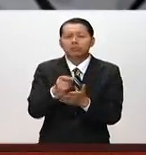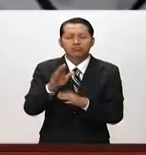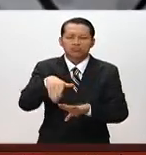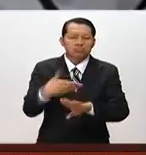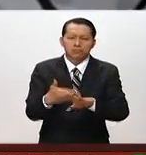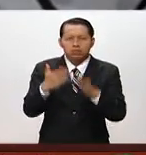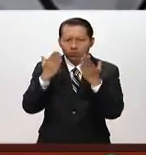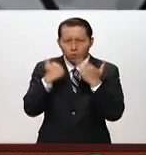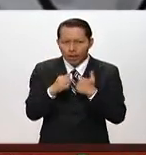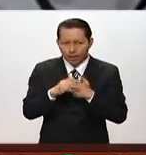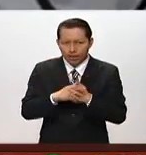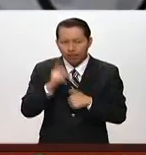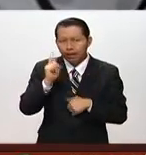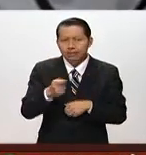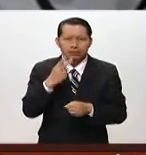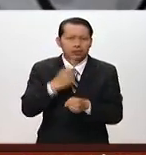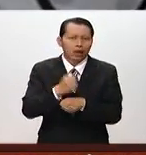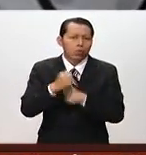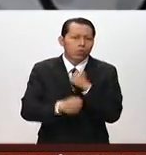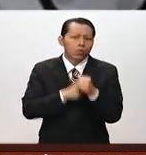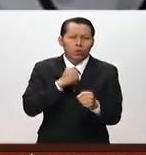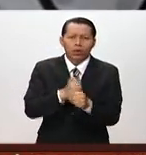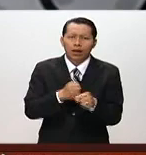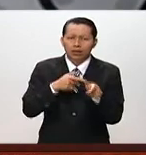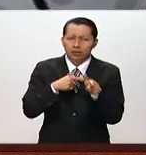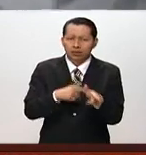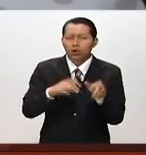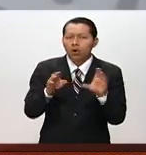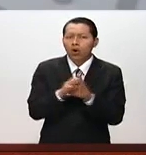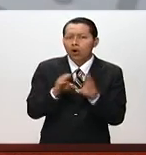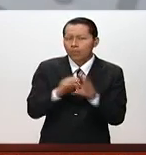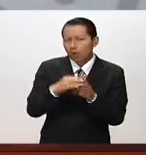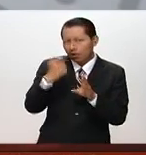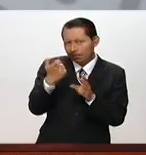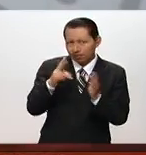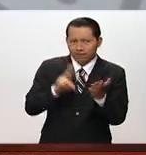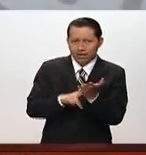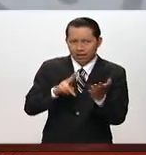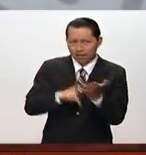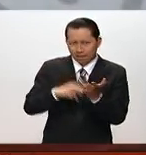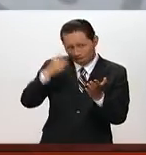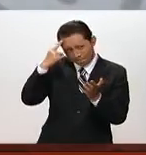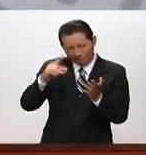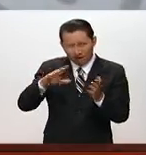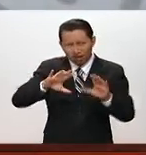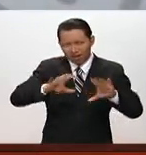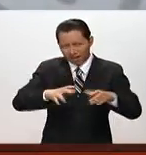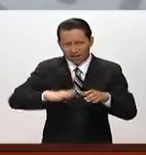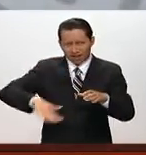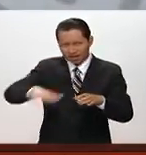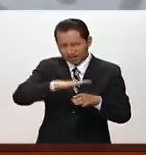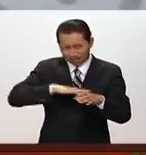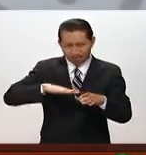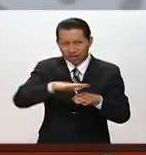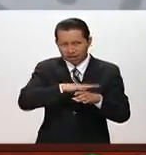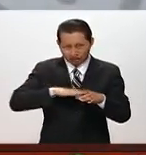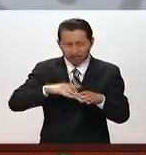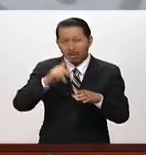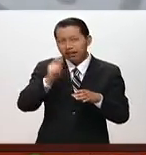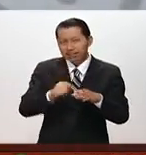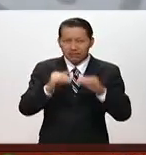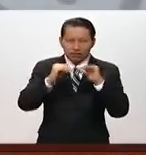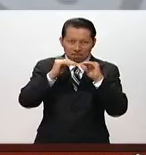afectación. Este es el segundo año consecutivo en que las tarifas para este segmento de nuestros clientes bajan